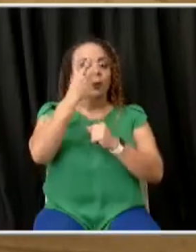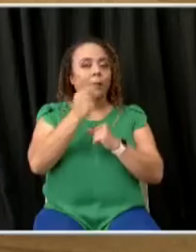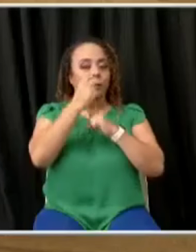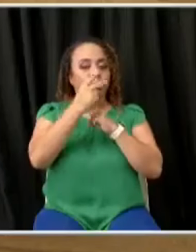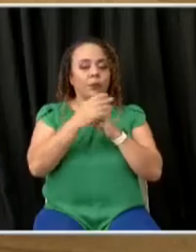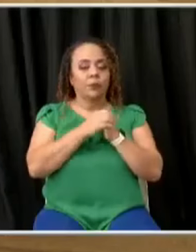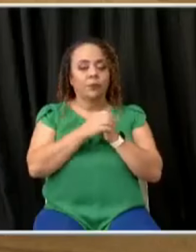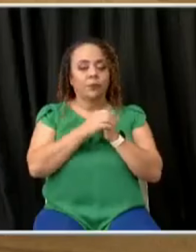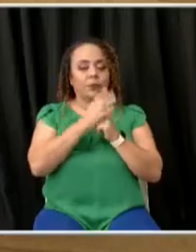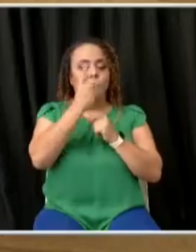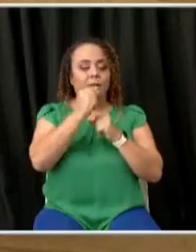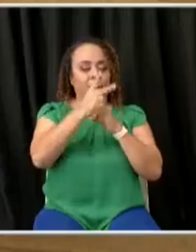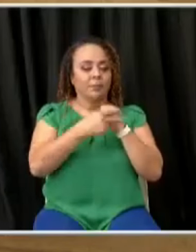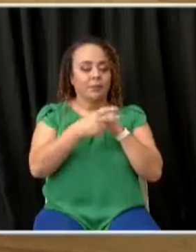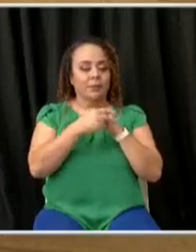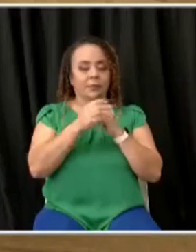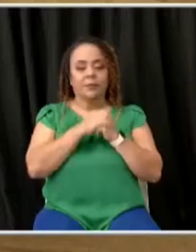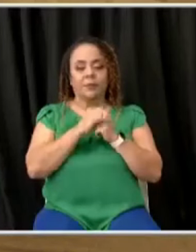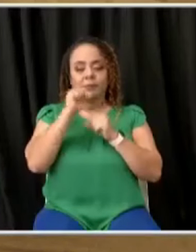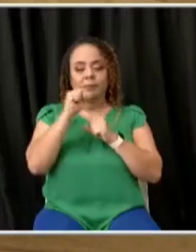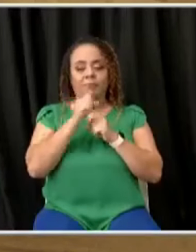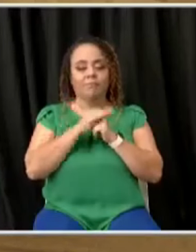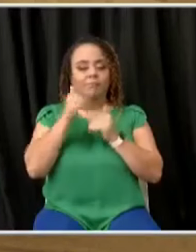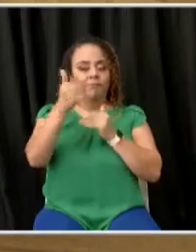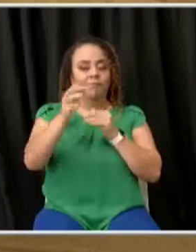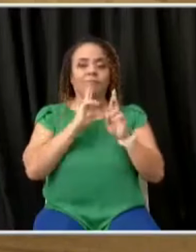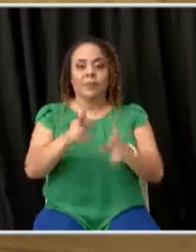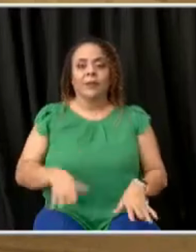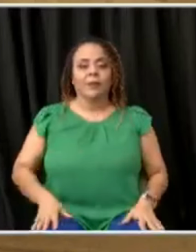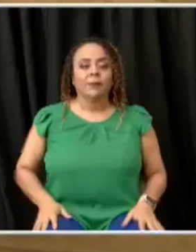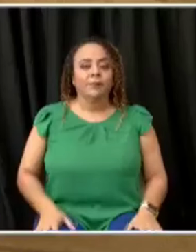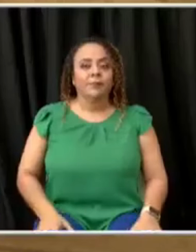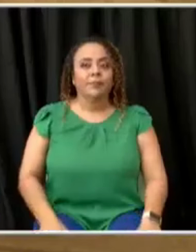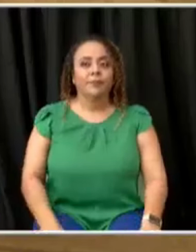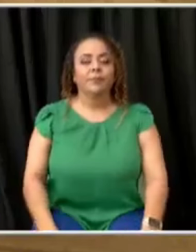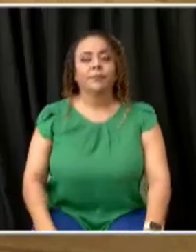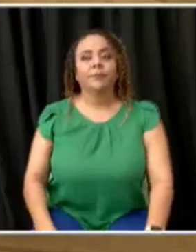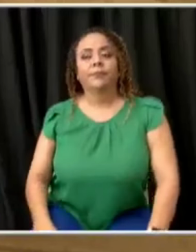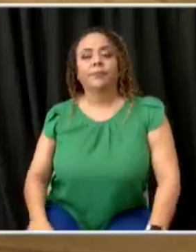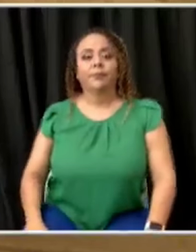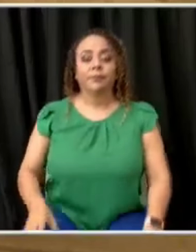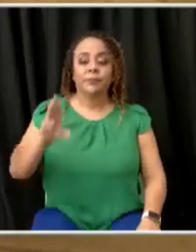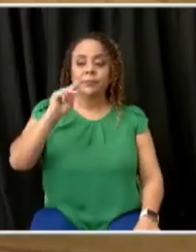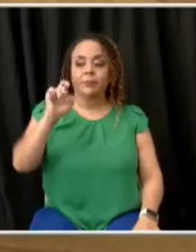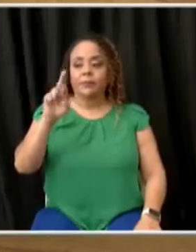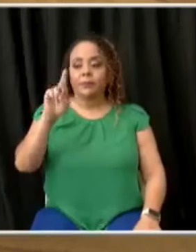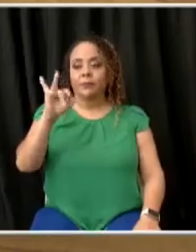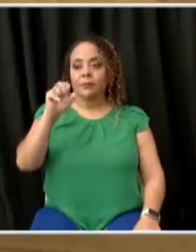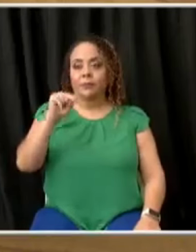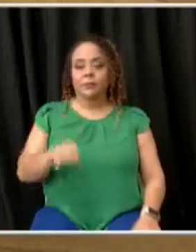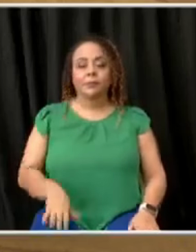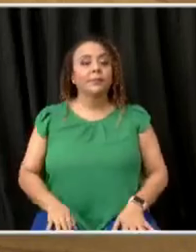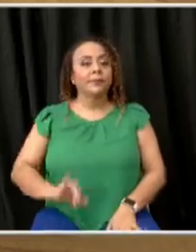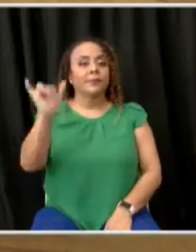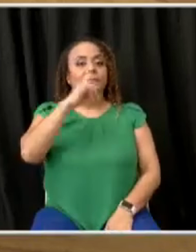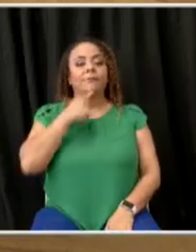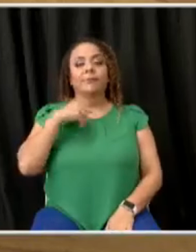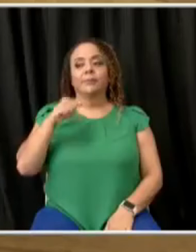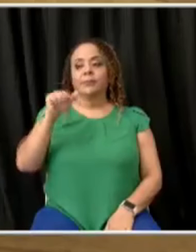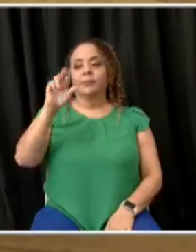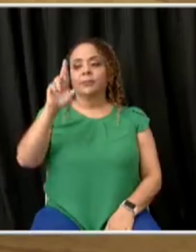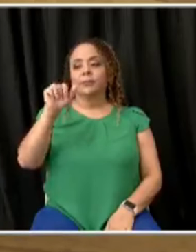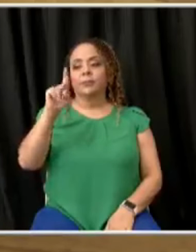¿Vamos a hablar más adelante sobre eso? Sí, vamos a hablar más adelante. Entonces más adelante le respondemos a don Martín. También nos dice Armando, la